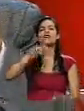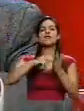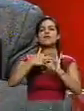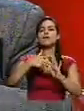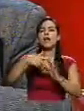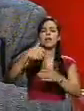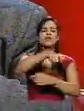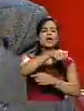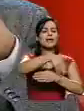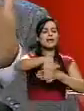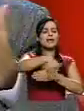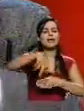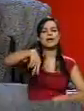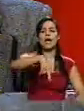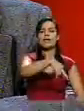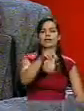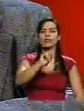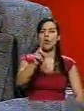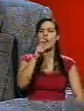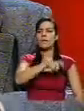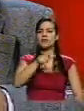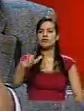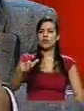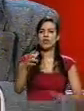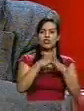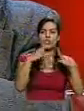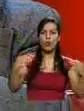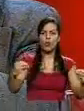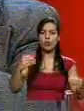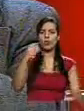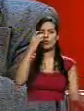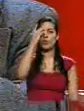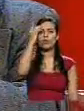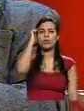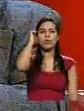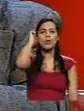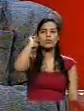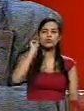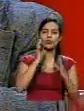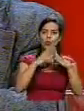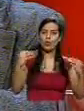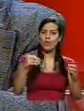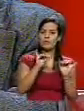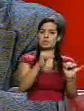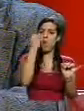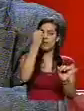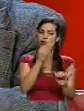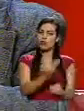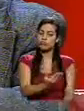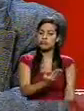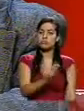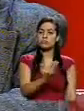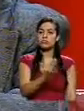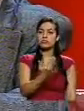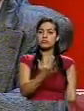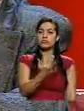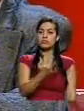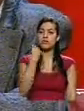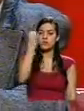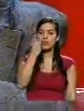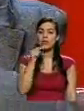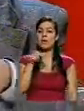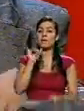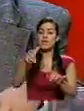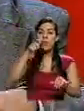es la masa uniformada. De tal modo que entonces en esta versión y en esta visión, en esta concepción, es